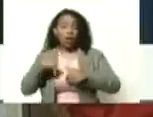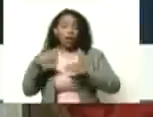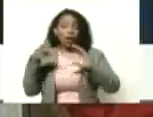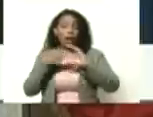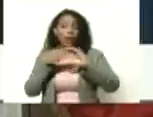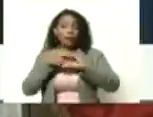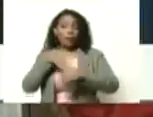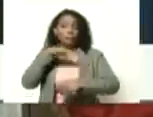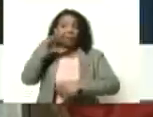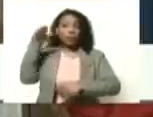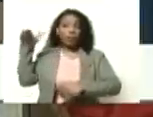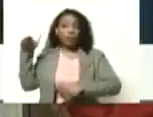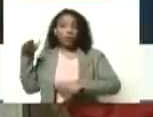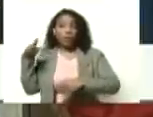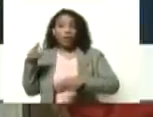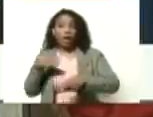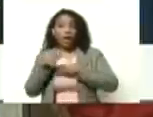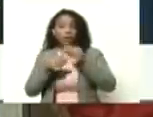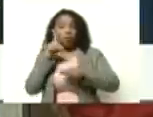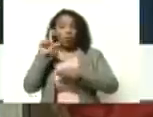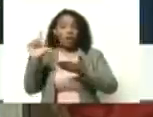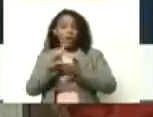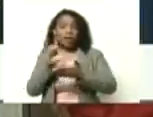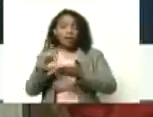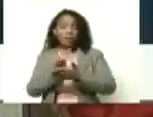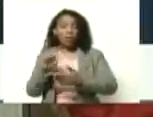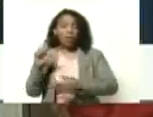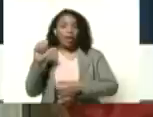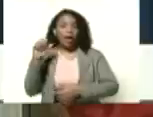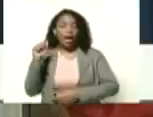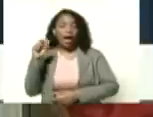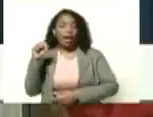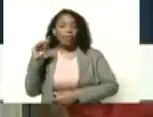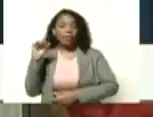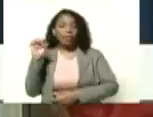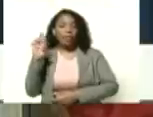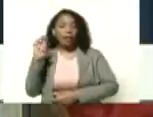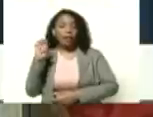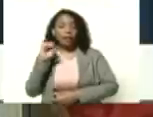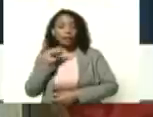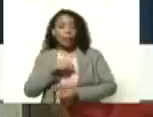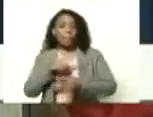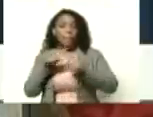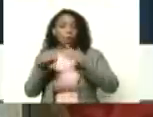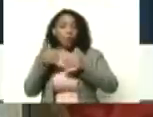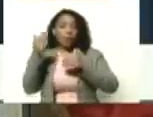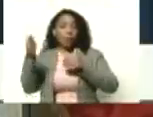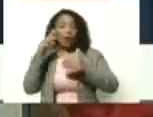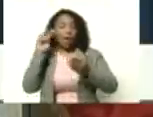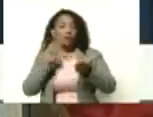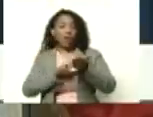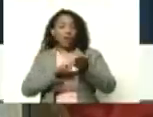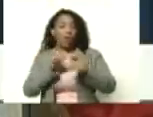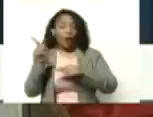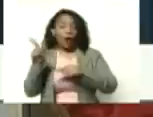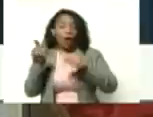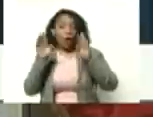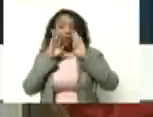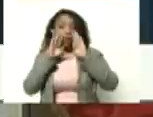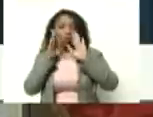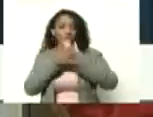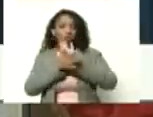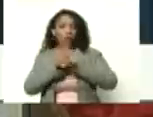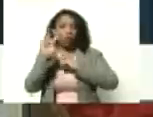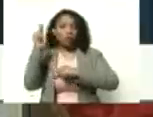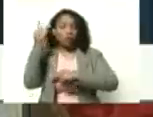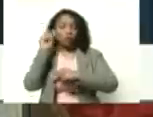pintando entregando un libro de andrés o té a la señora may y kumar pero luego la realidad el mismo la confianza en un